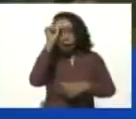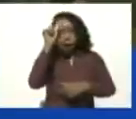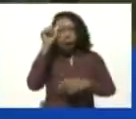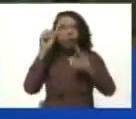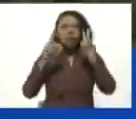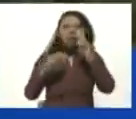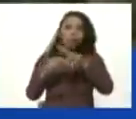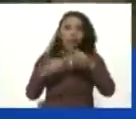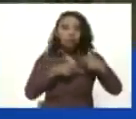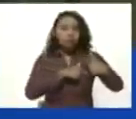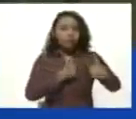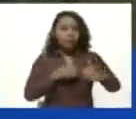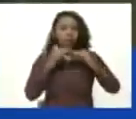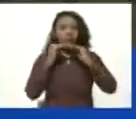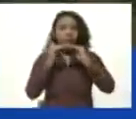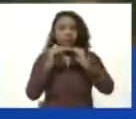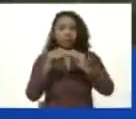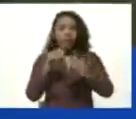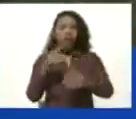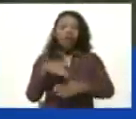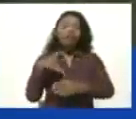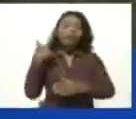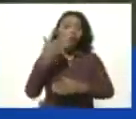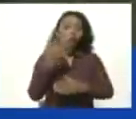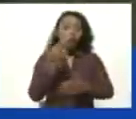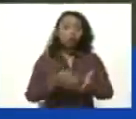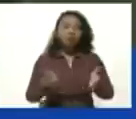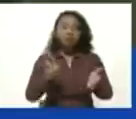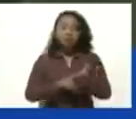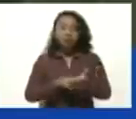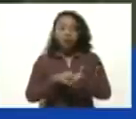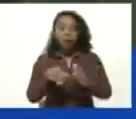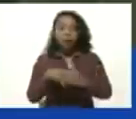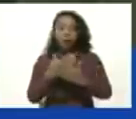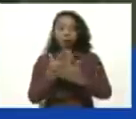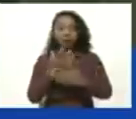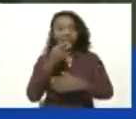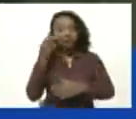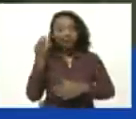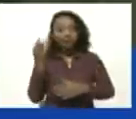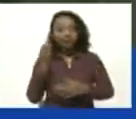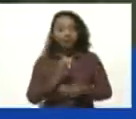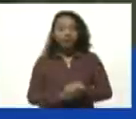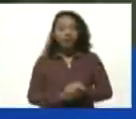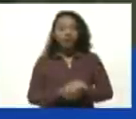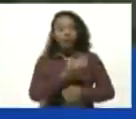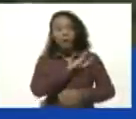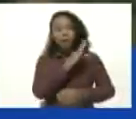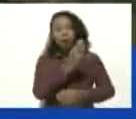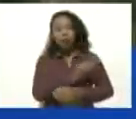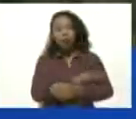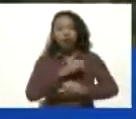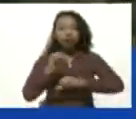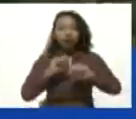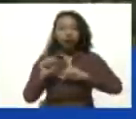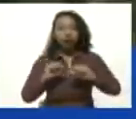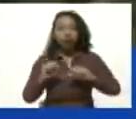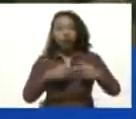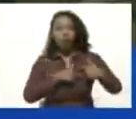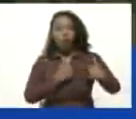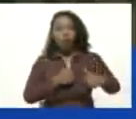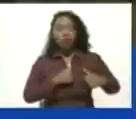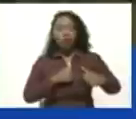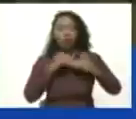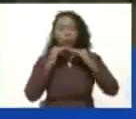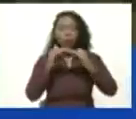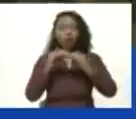ver Corazón Llanero. Después lo repiten en las madrugadas. Bueno, de verdad, fortalecer el movimiento Corazón Llanero. Y me